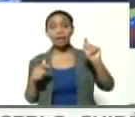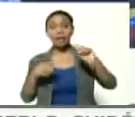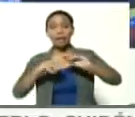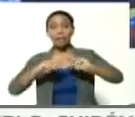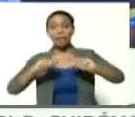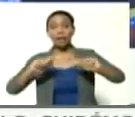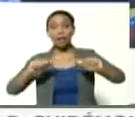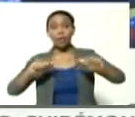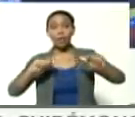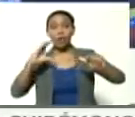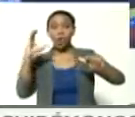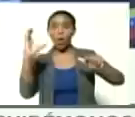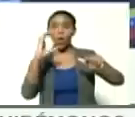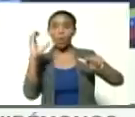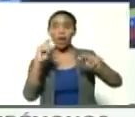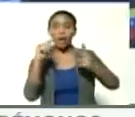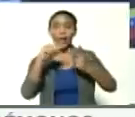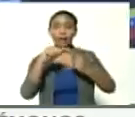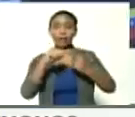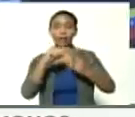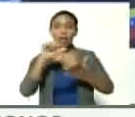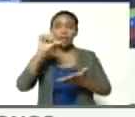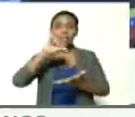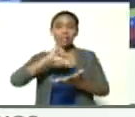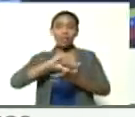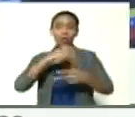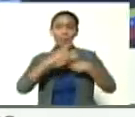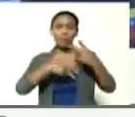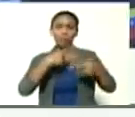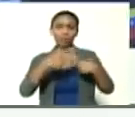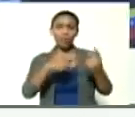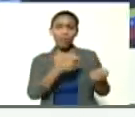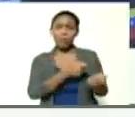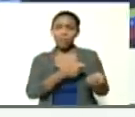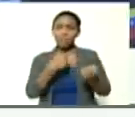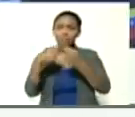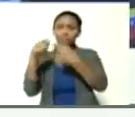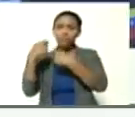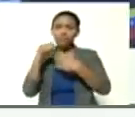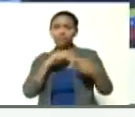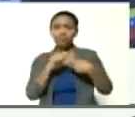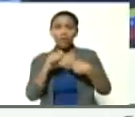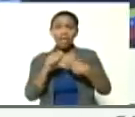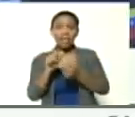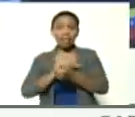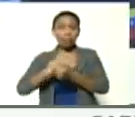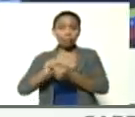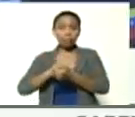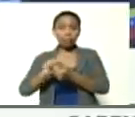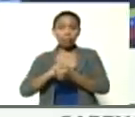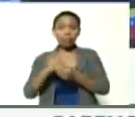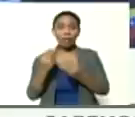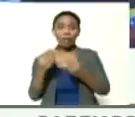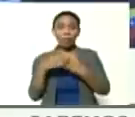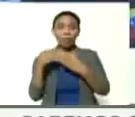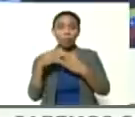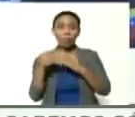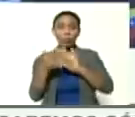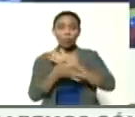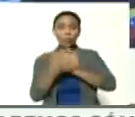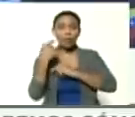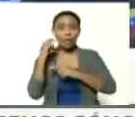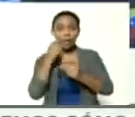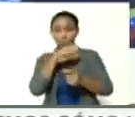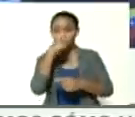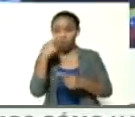y Colombia, que es el centro no solo de producción, de distribución, sino de lavado, de legitimación de capitales, de